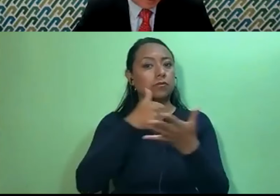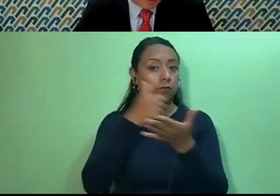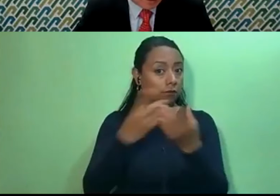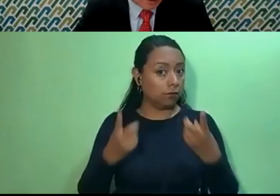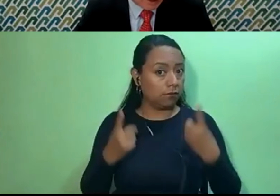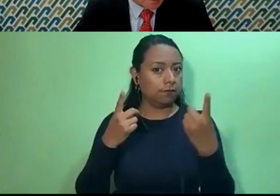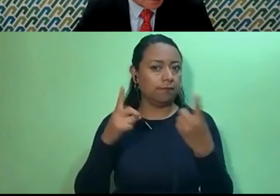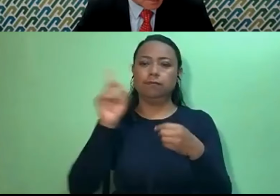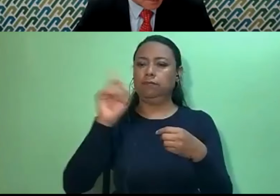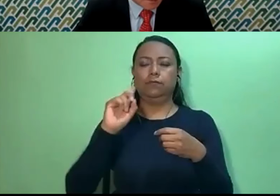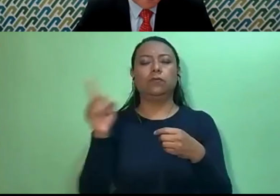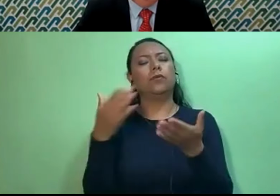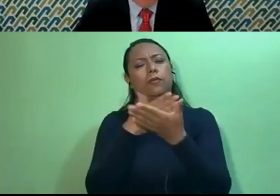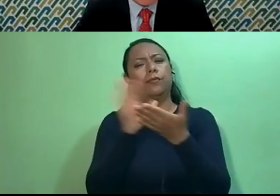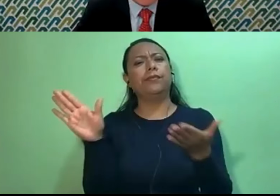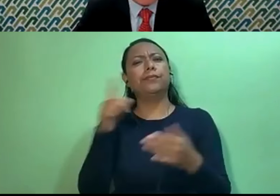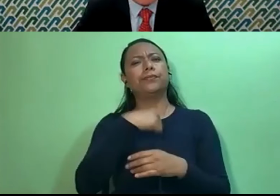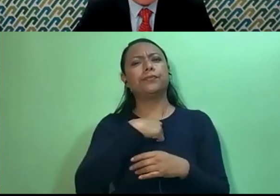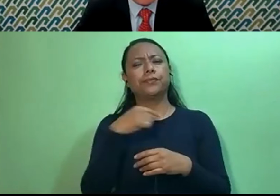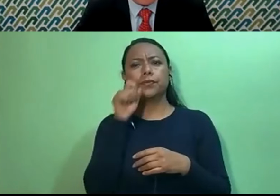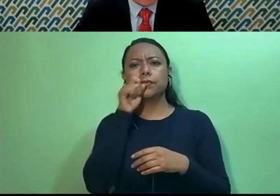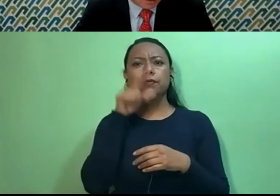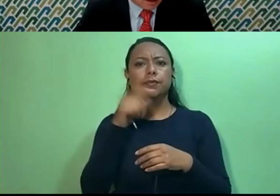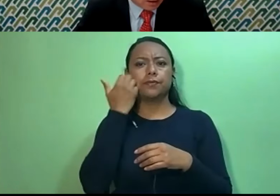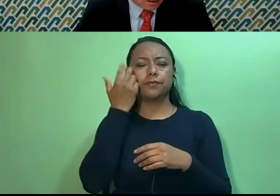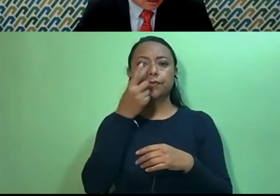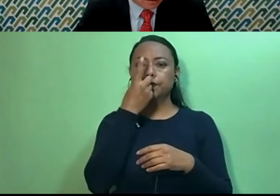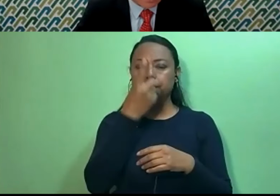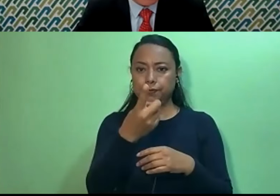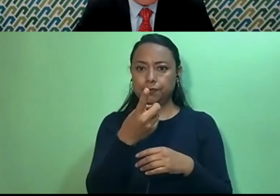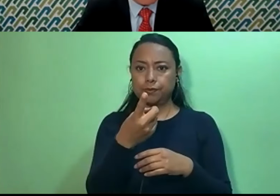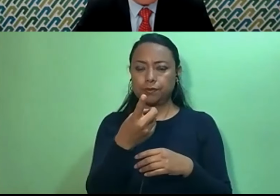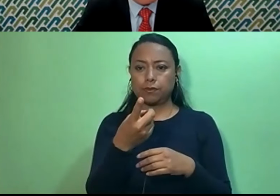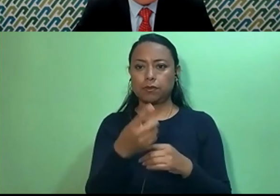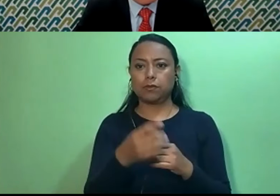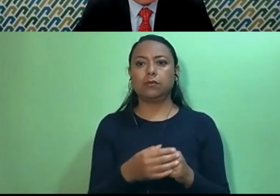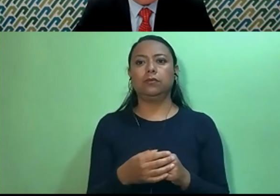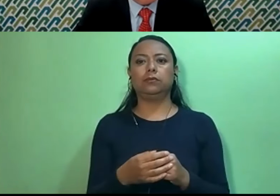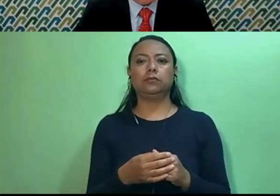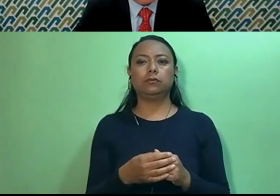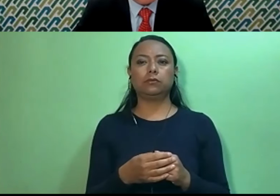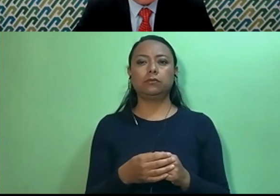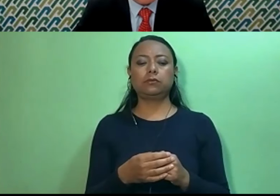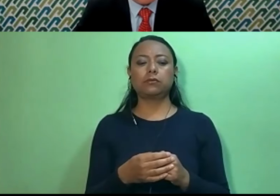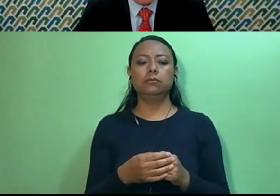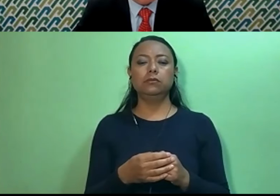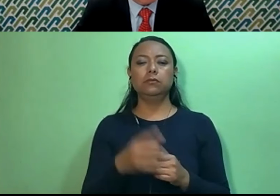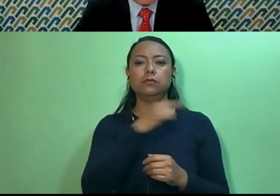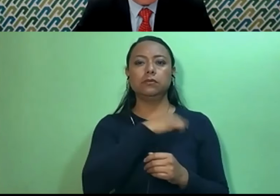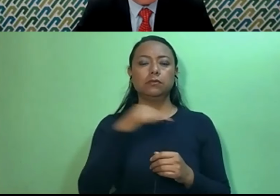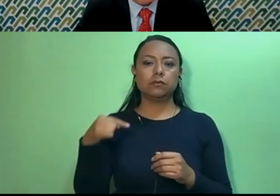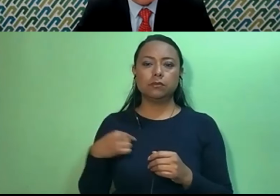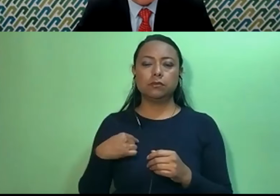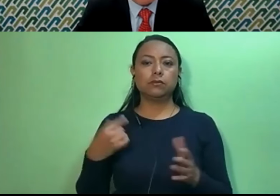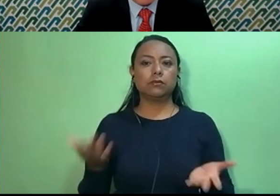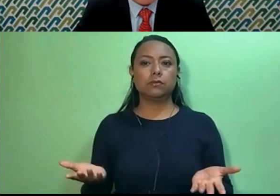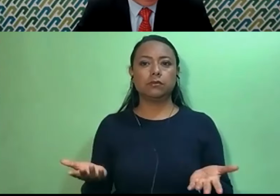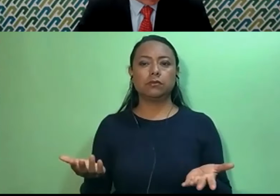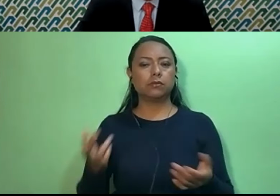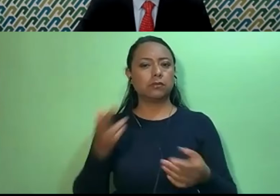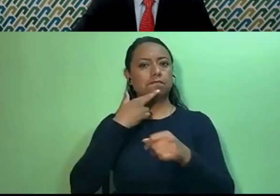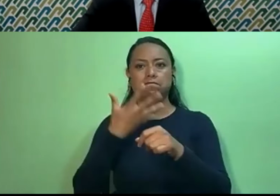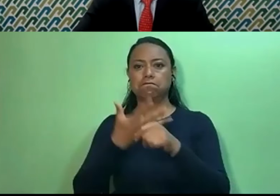también diría es que somos muy